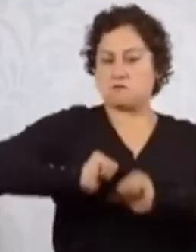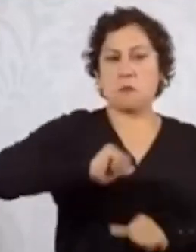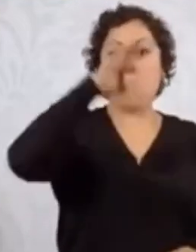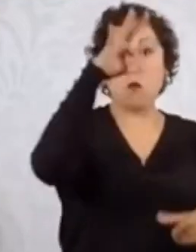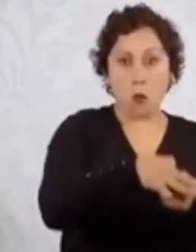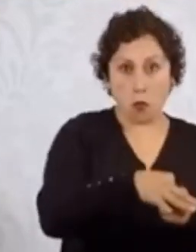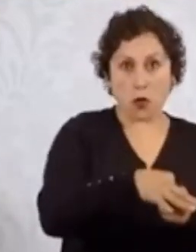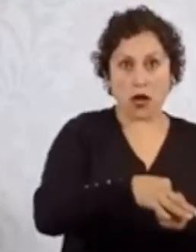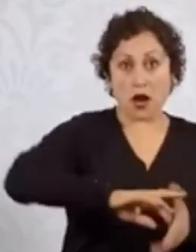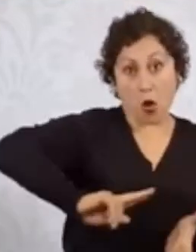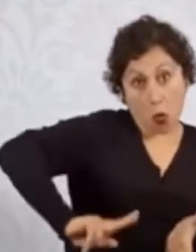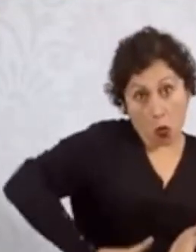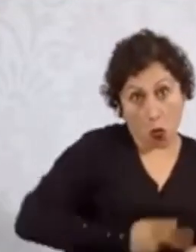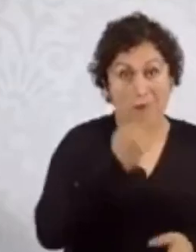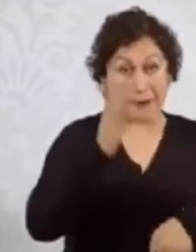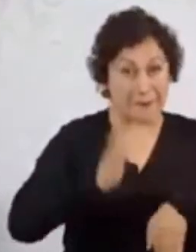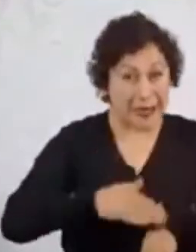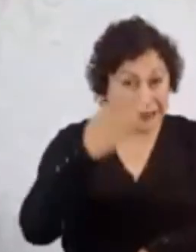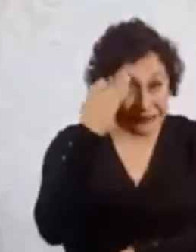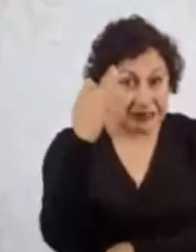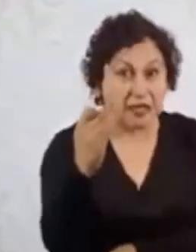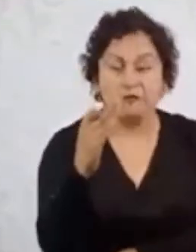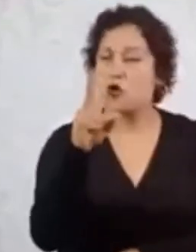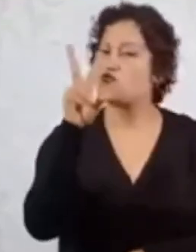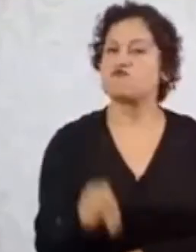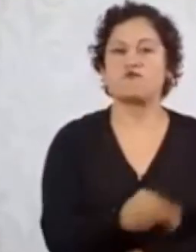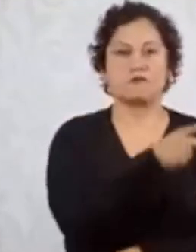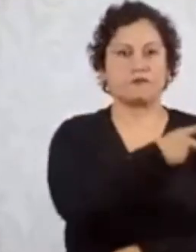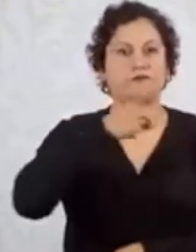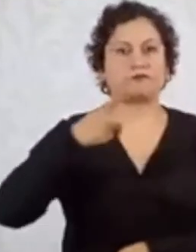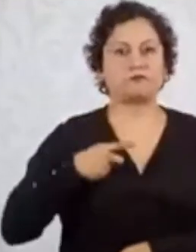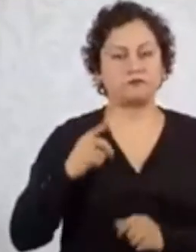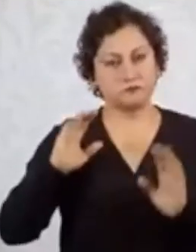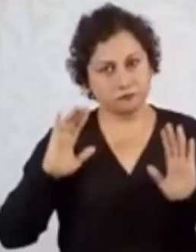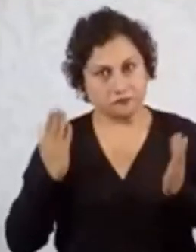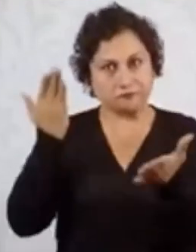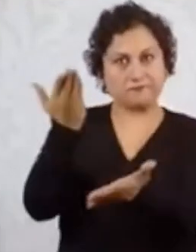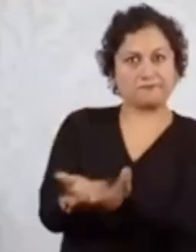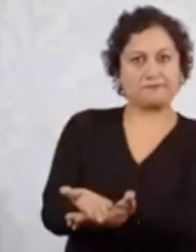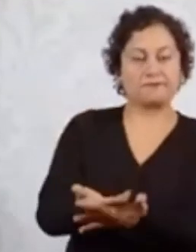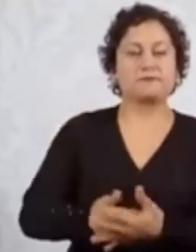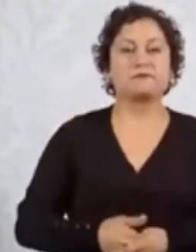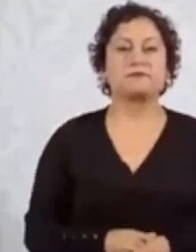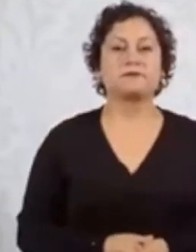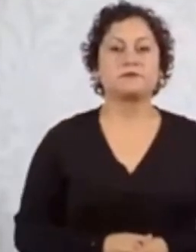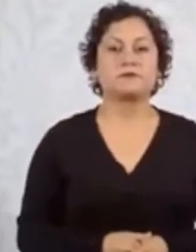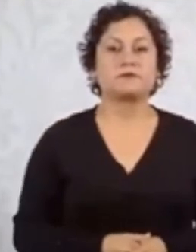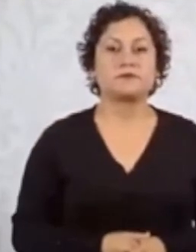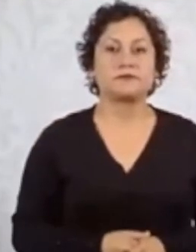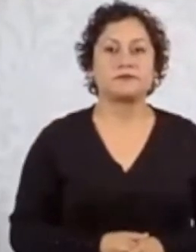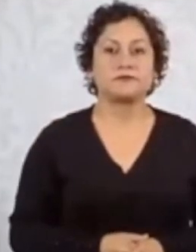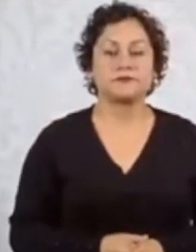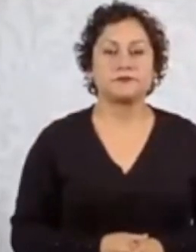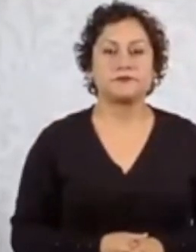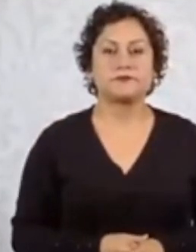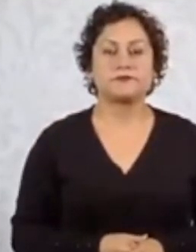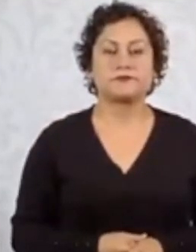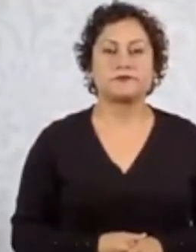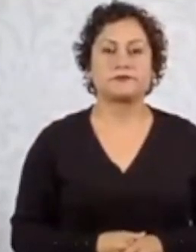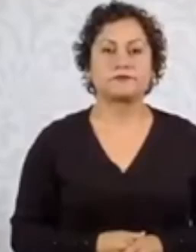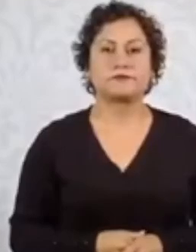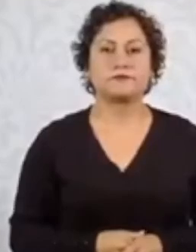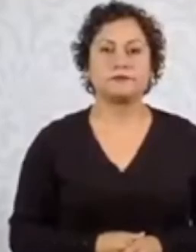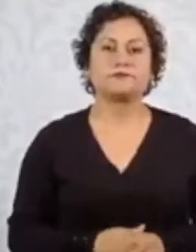talando bosques, construyendo sin ton ni son, edificando de manera